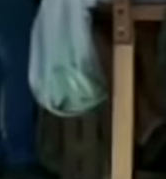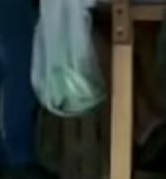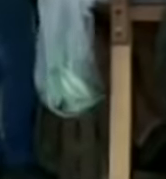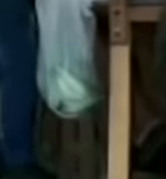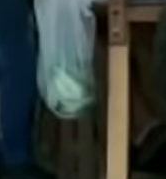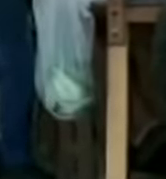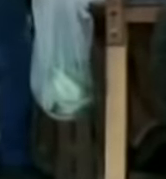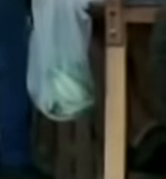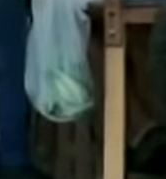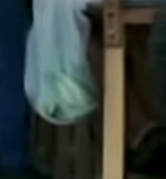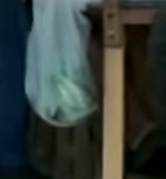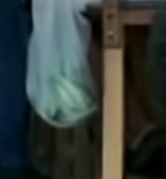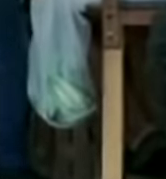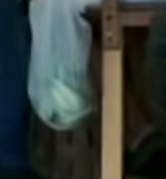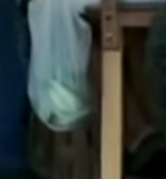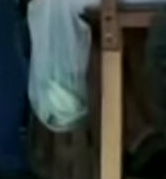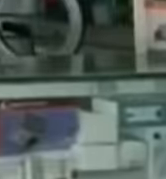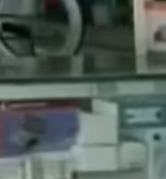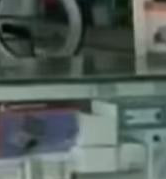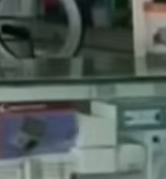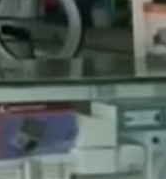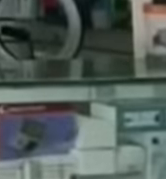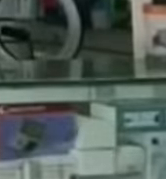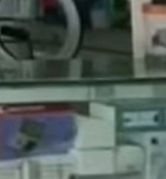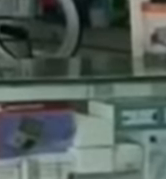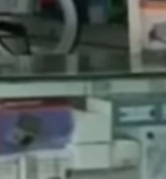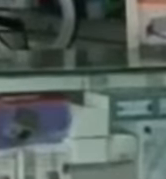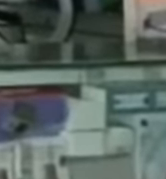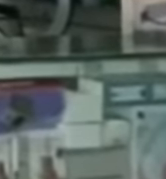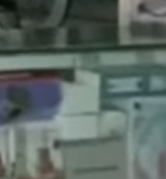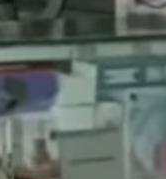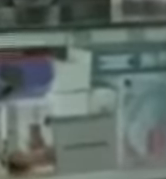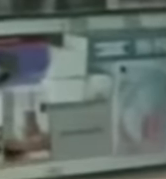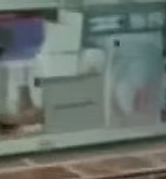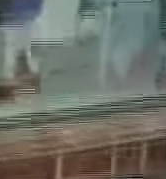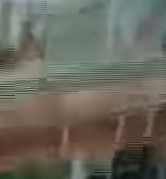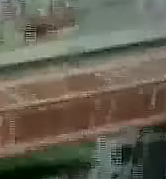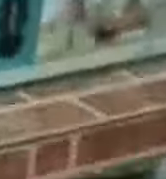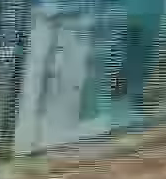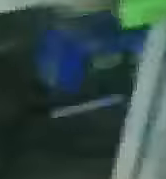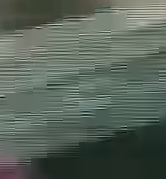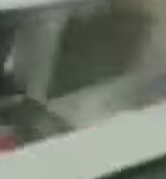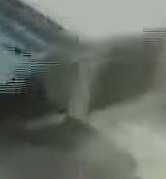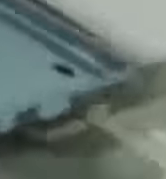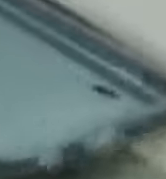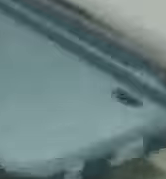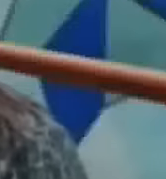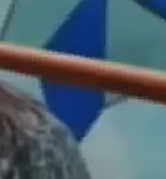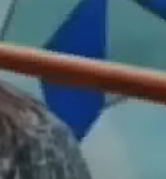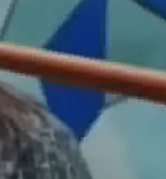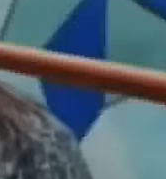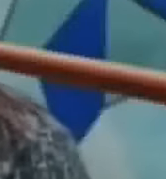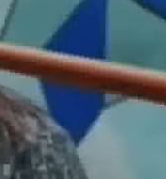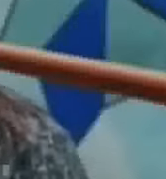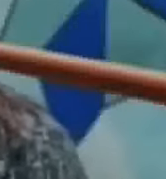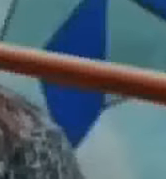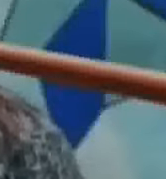agradecida estoy porque de verdad que sí, se abocaron de inmediato. La respuesta fue rápida.